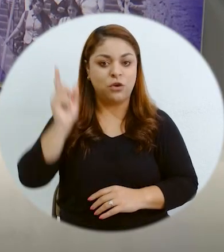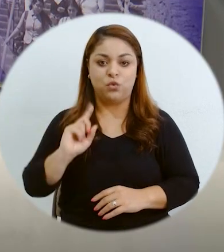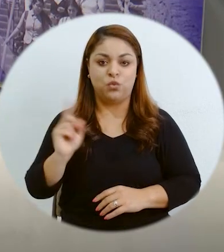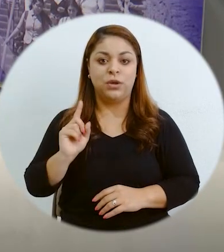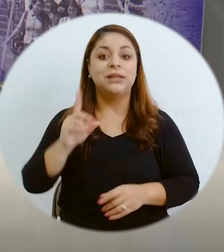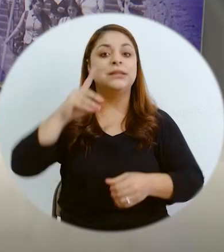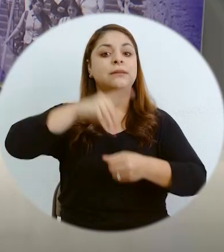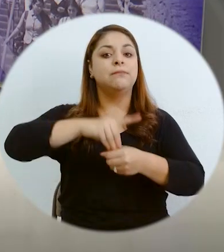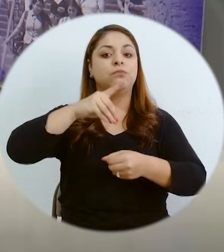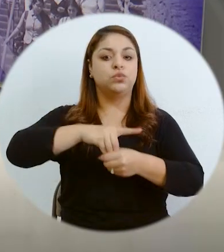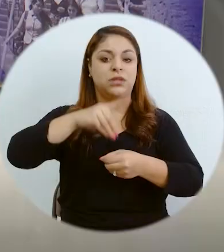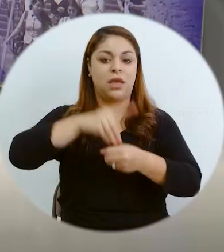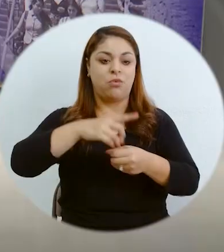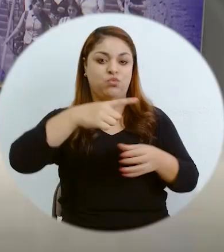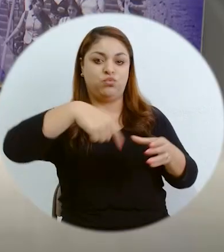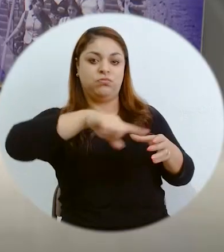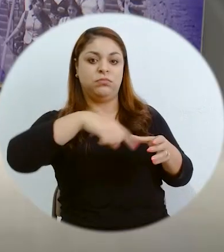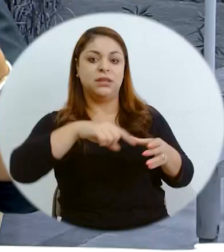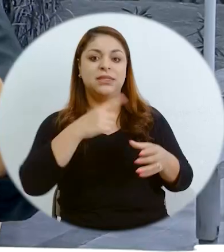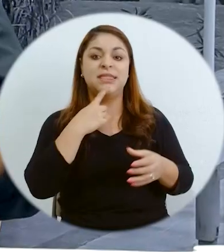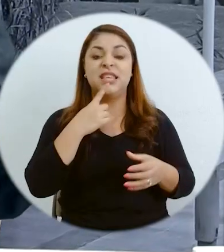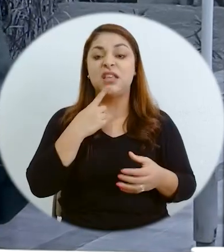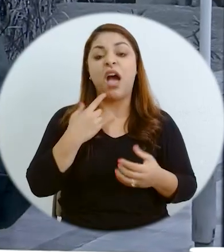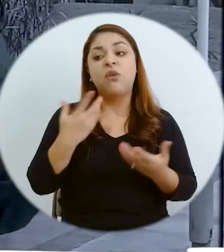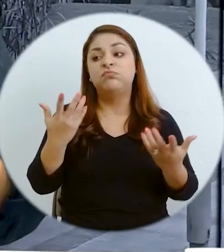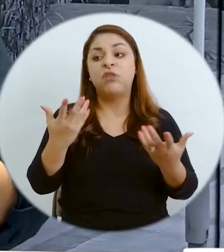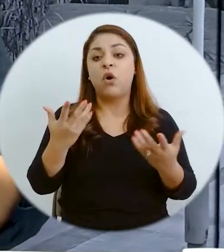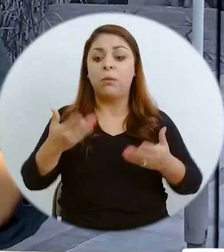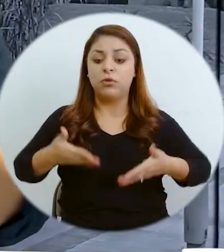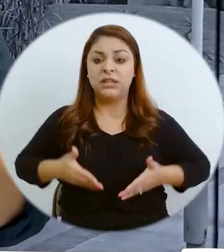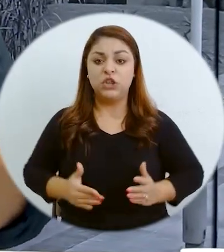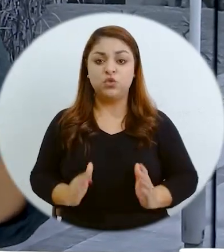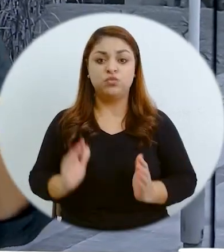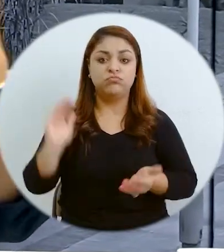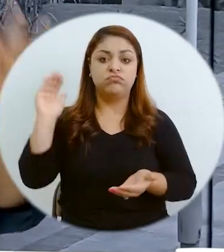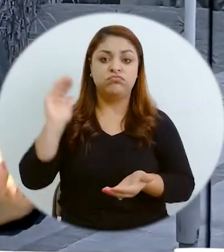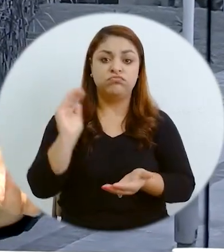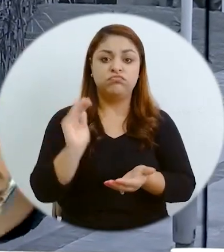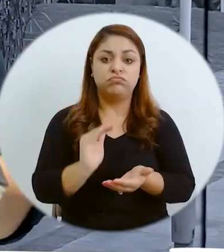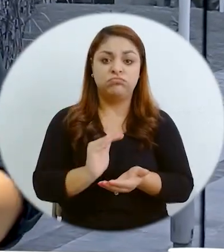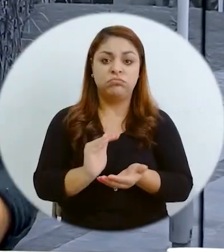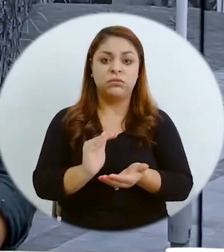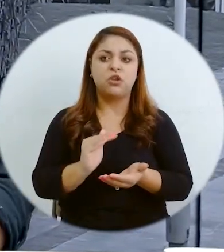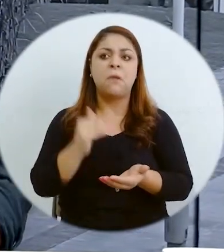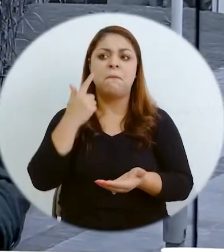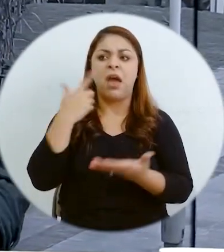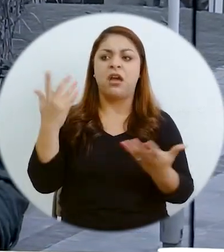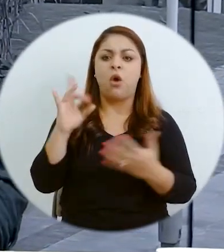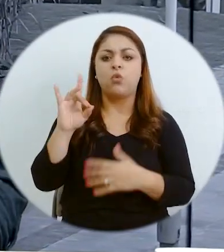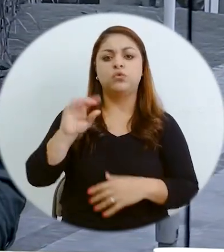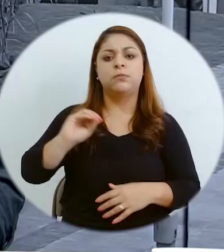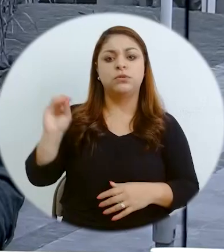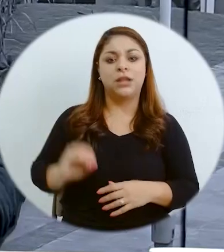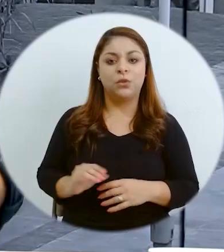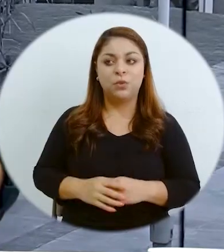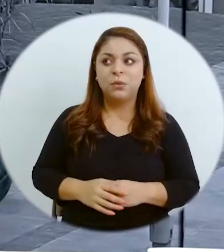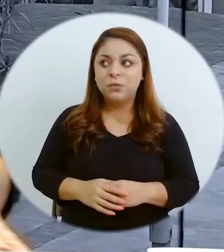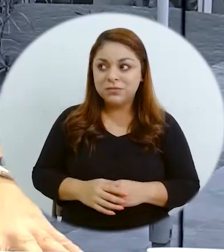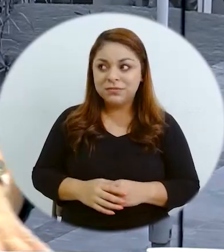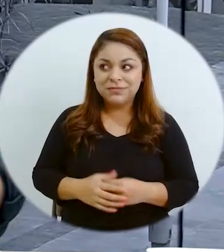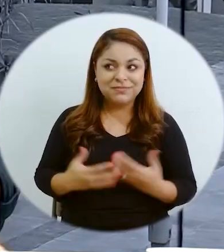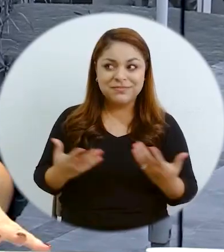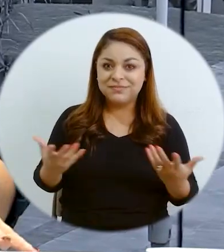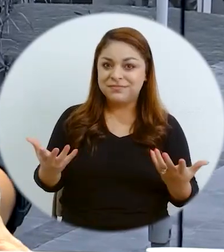de una diputación, que como la tasa de natalidad ha bajado, entonces, ¿por qué tenemos que dar el 8%? O sea,